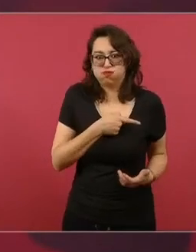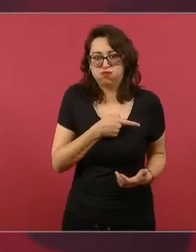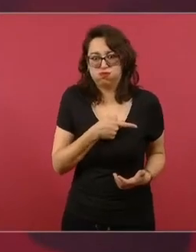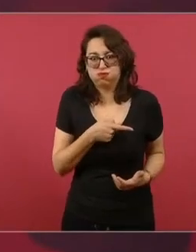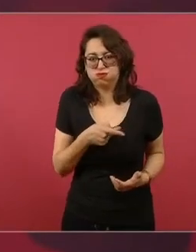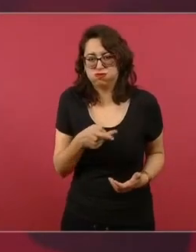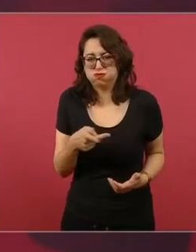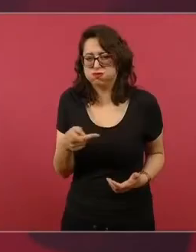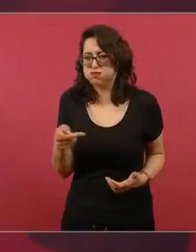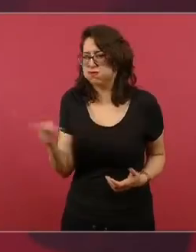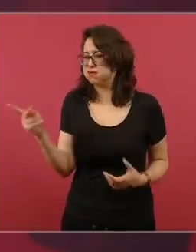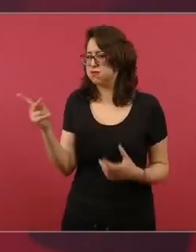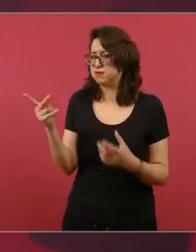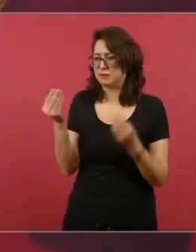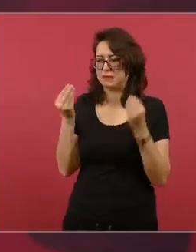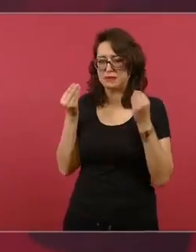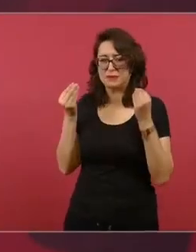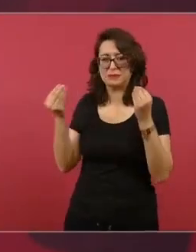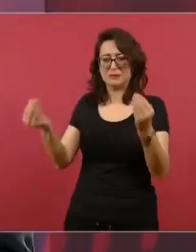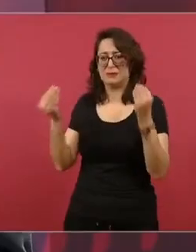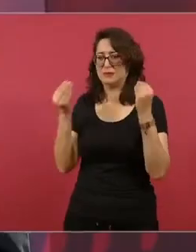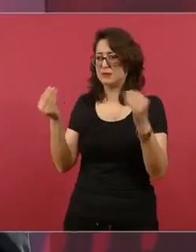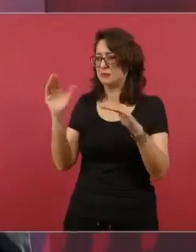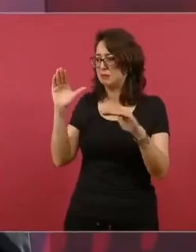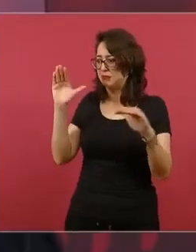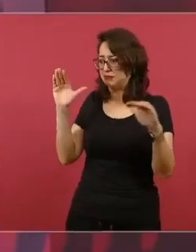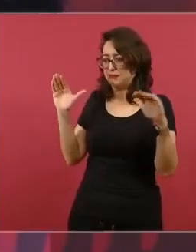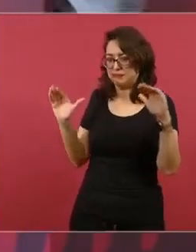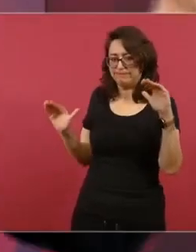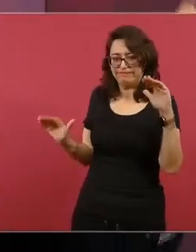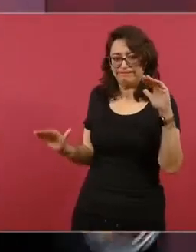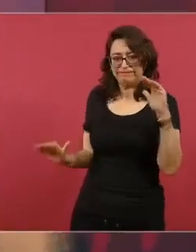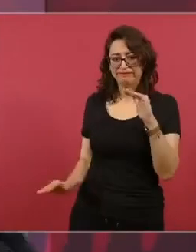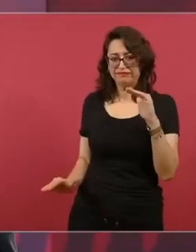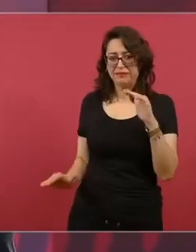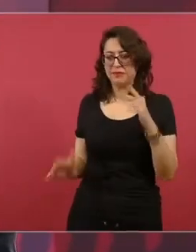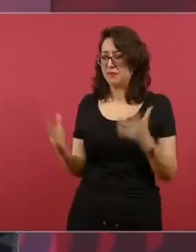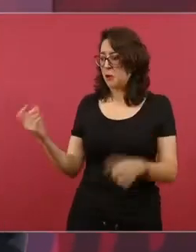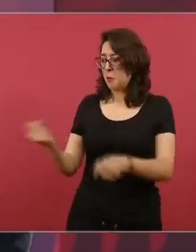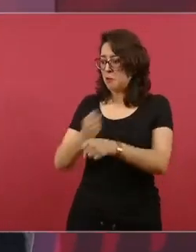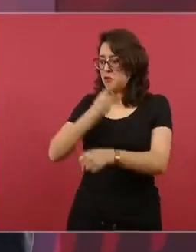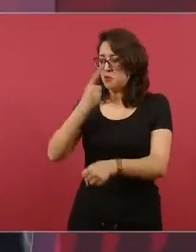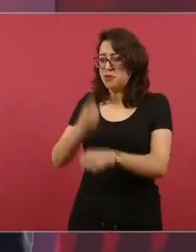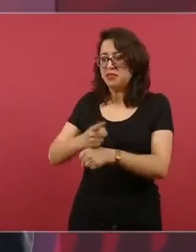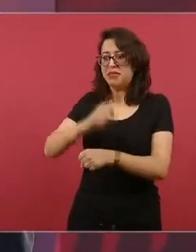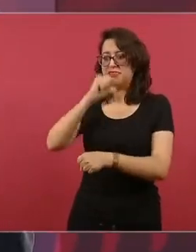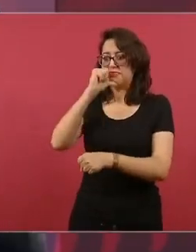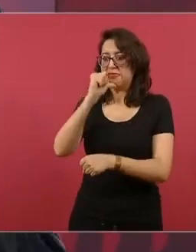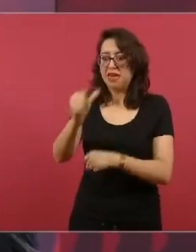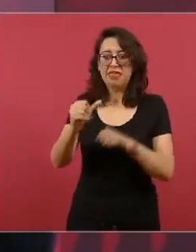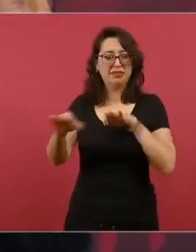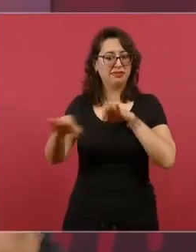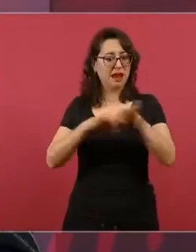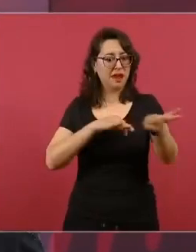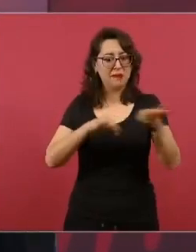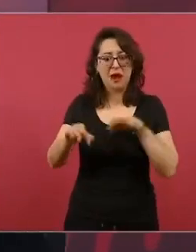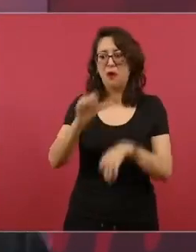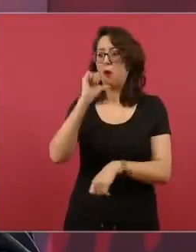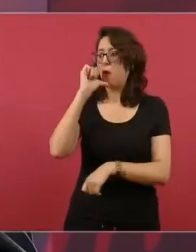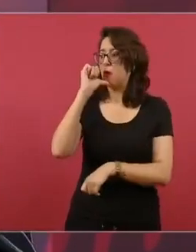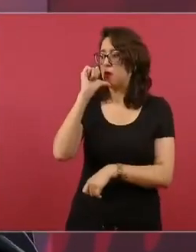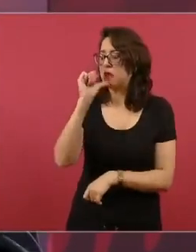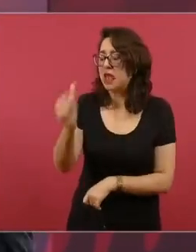y además sin que se crearan empleos, sin que el salario alcanzara, ¿cómo no